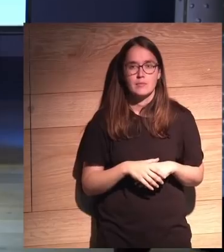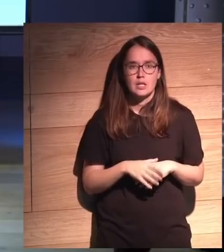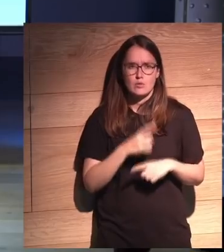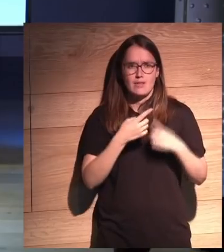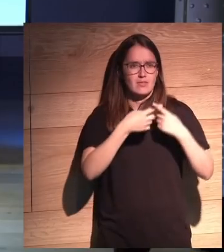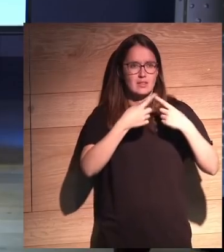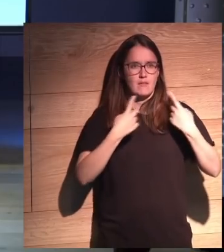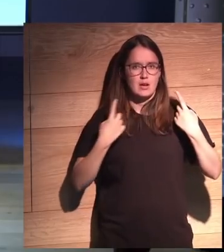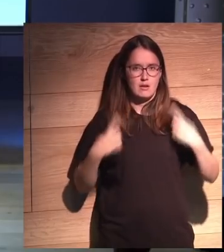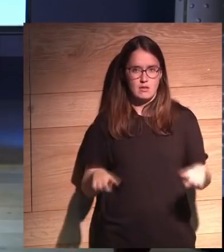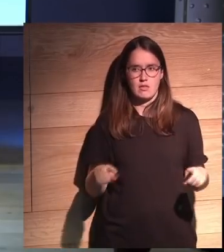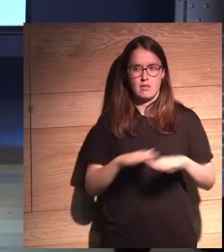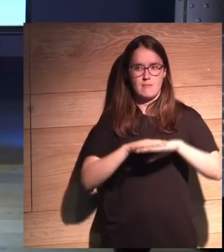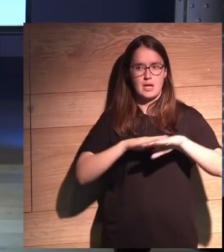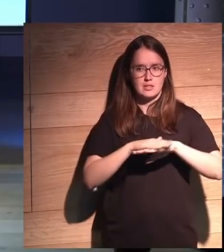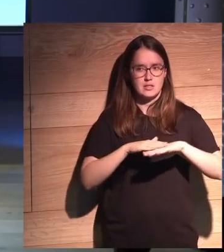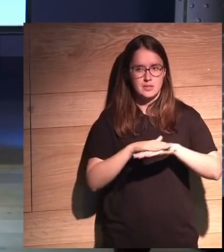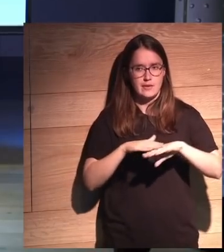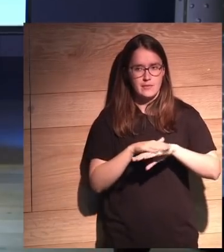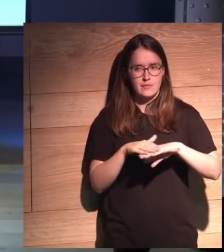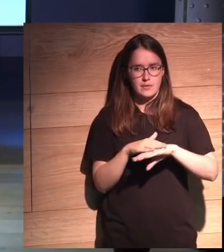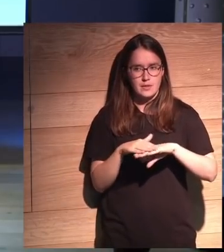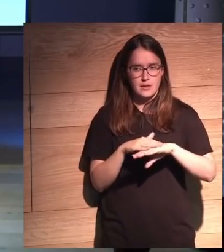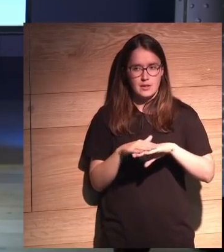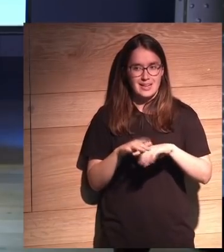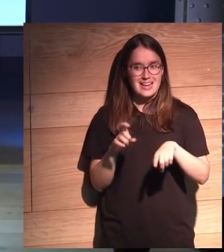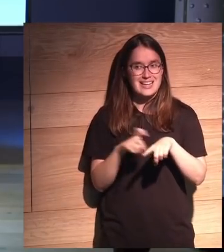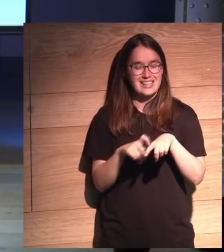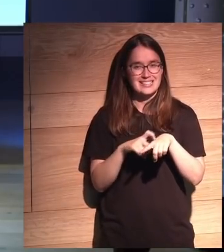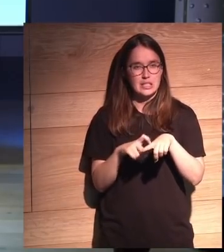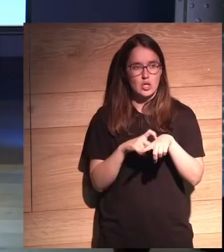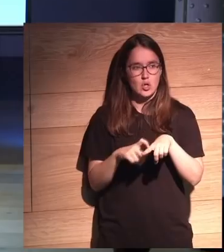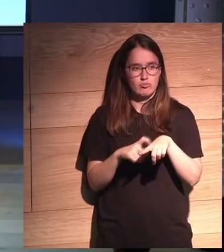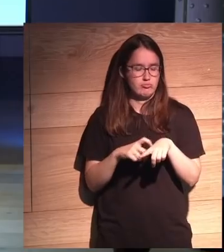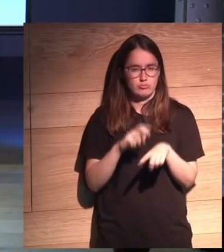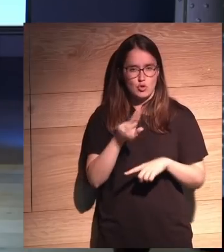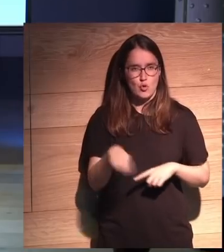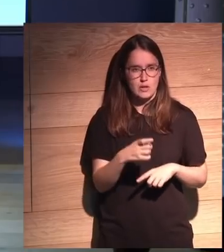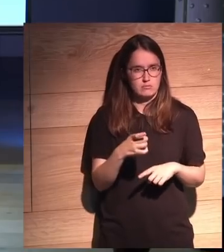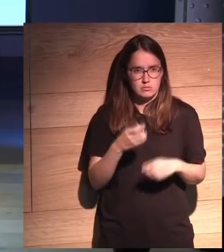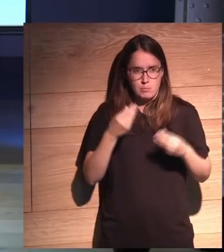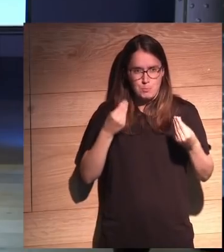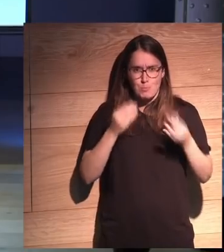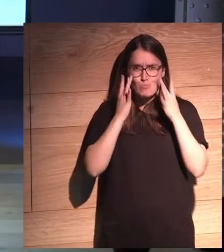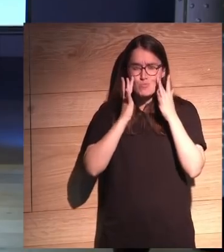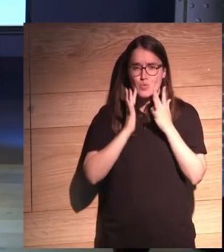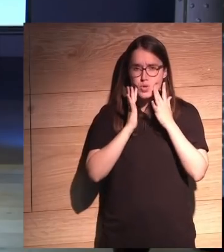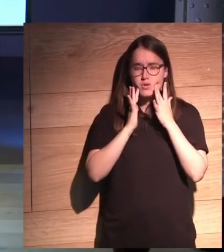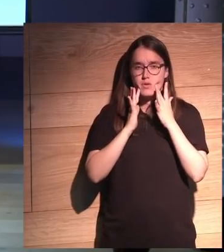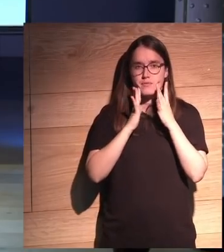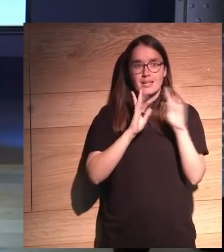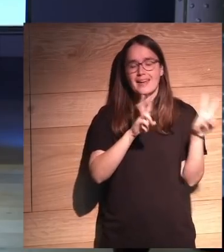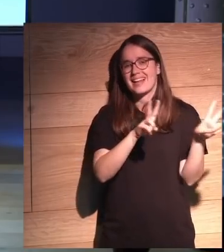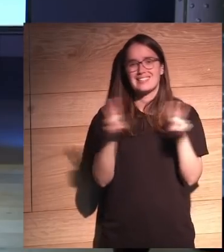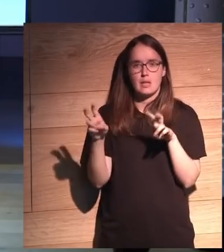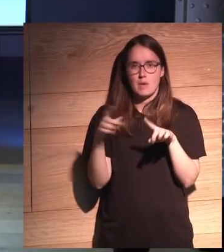una diferencia fundamental, no en el estilo, son plenamente impresionistas, sino en la